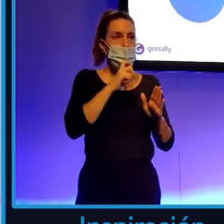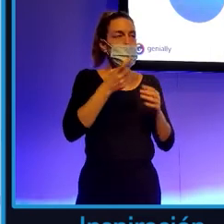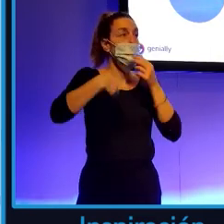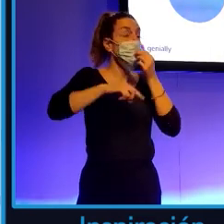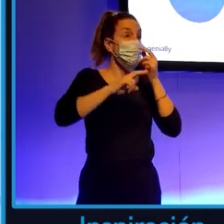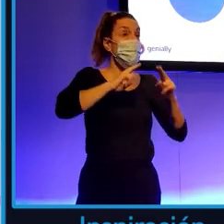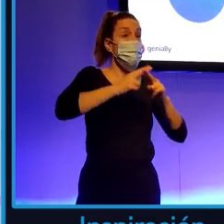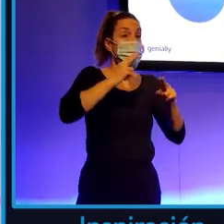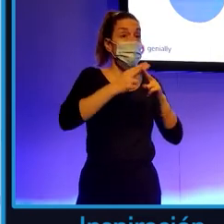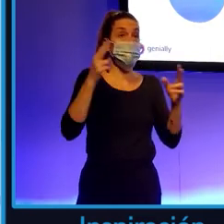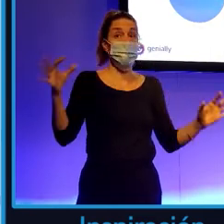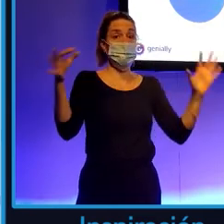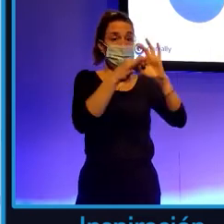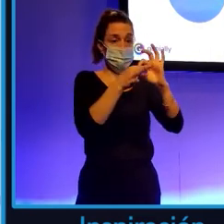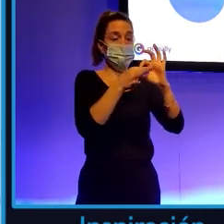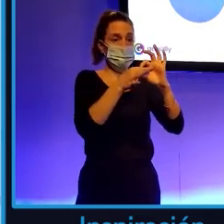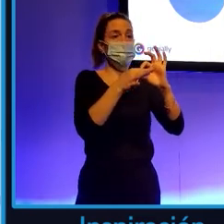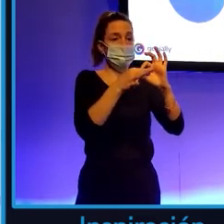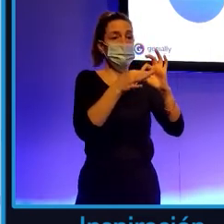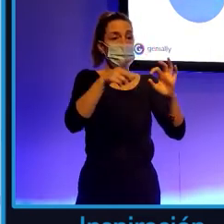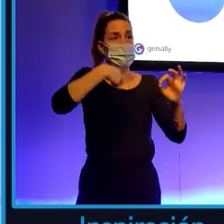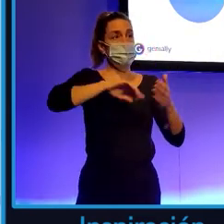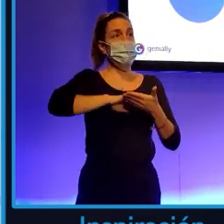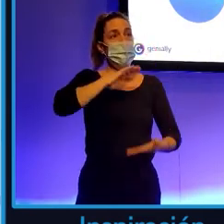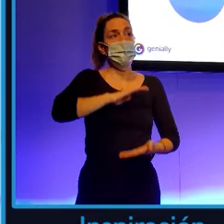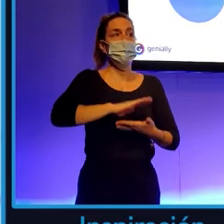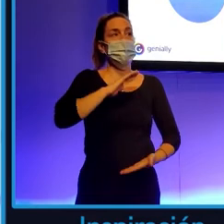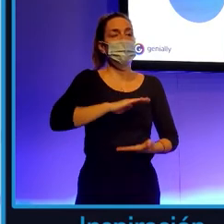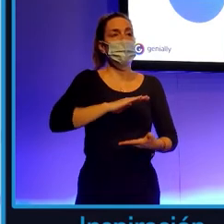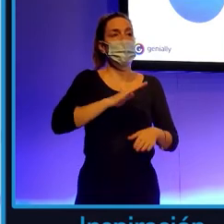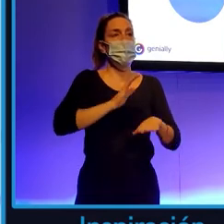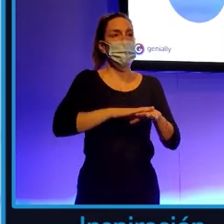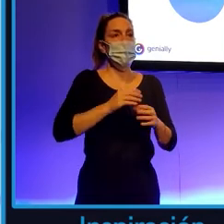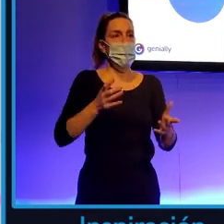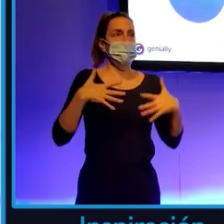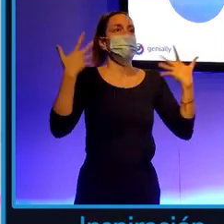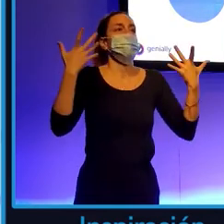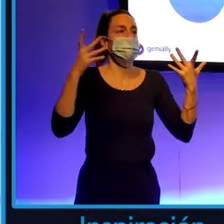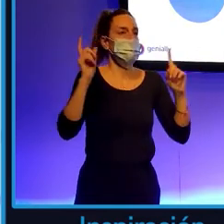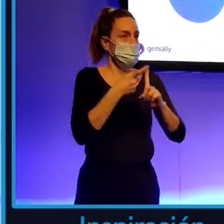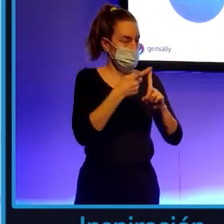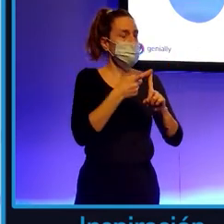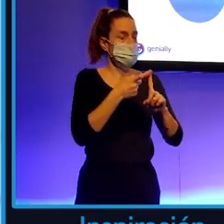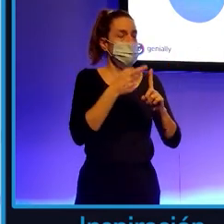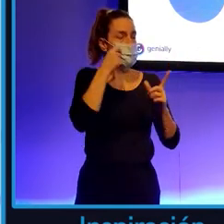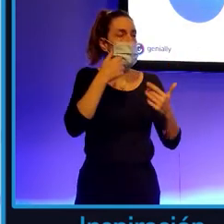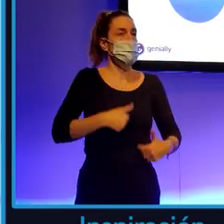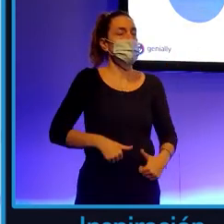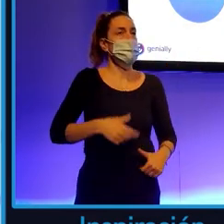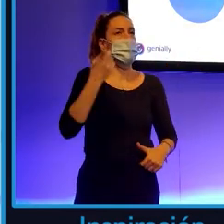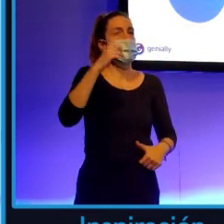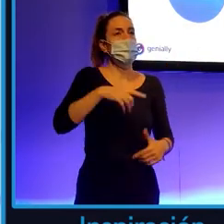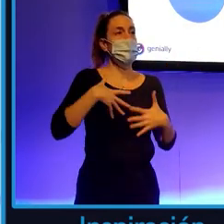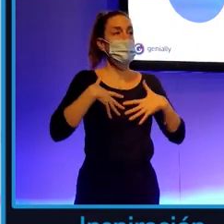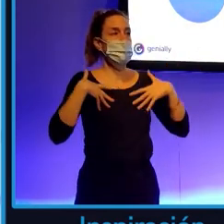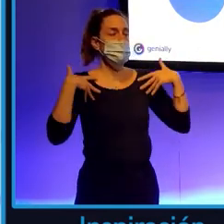datos somos capaces de resolver lo que no estaba previsto lo imprevisible nos movemos con